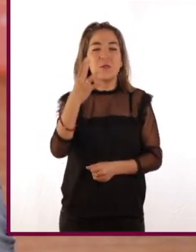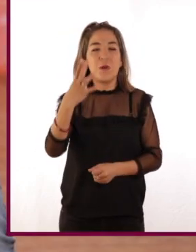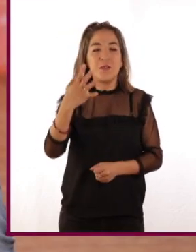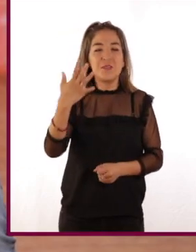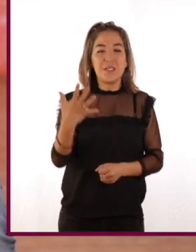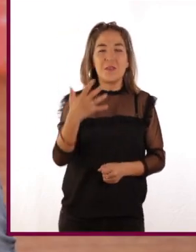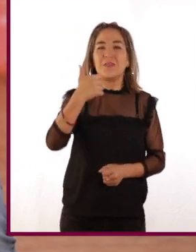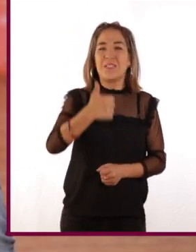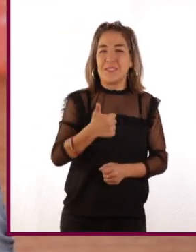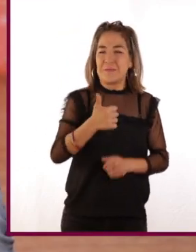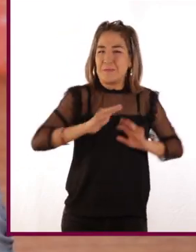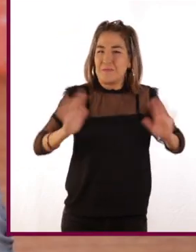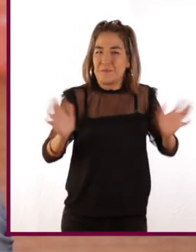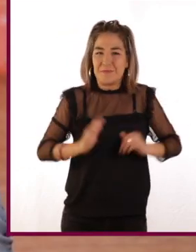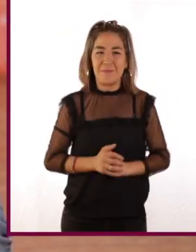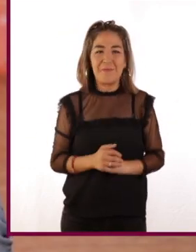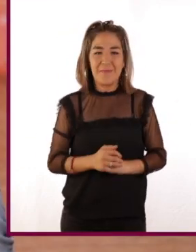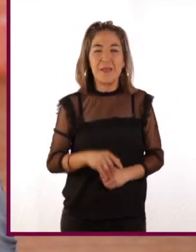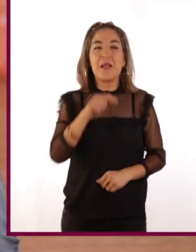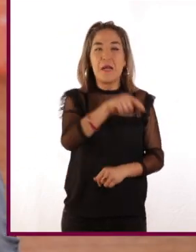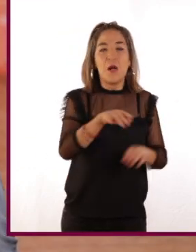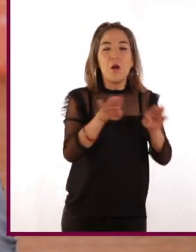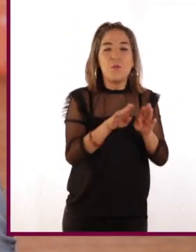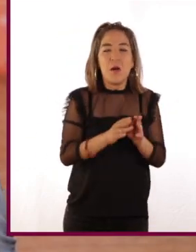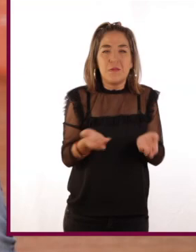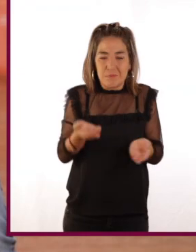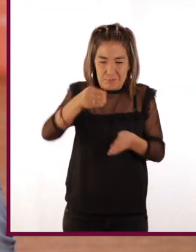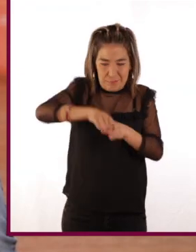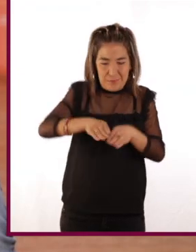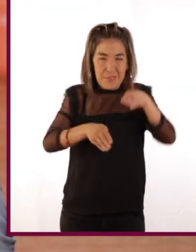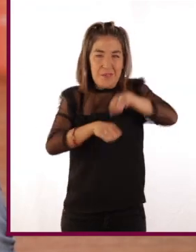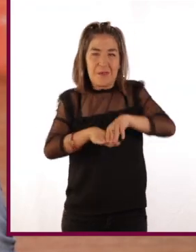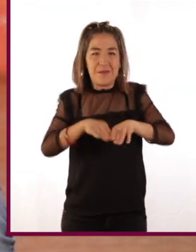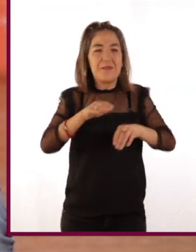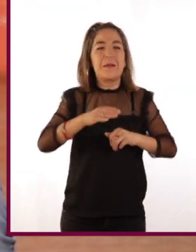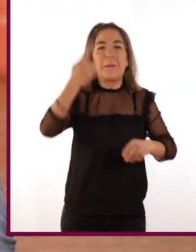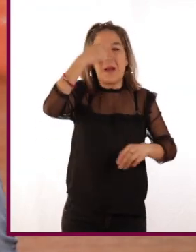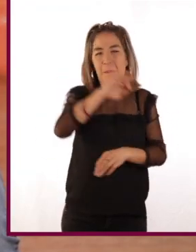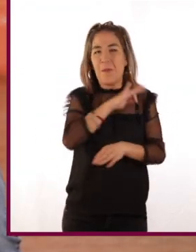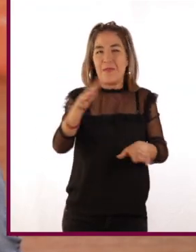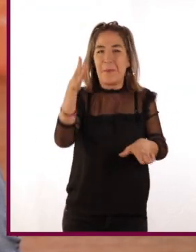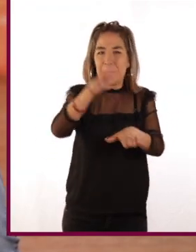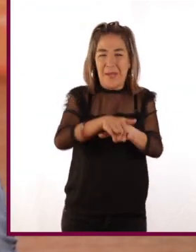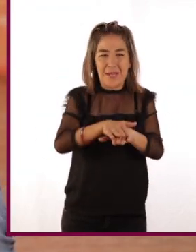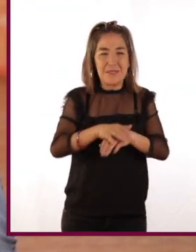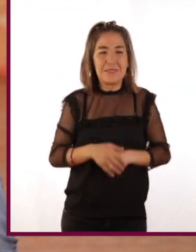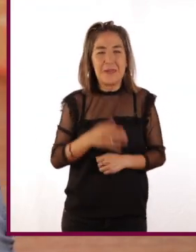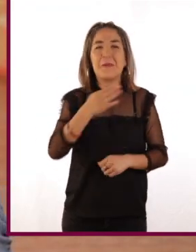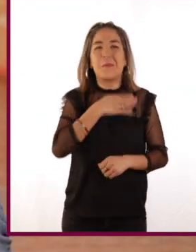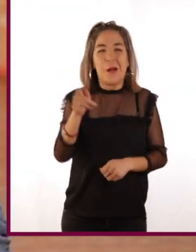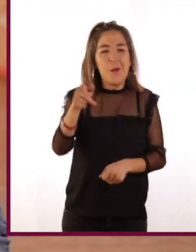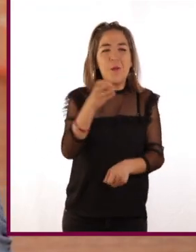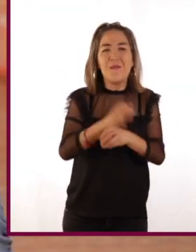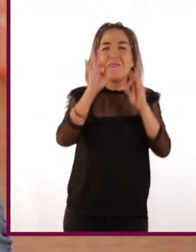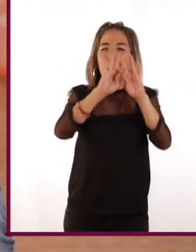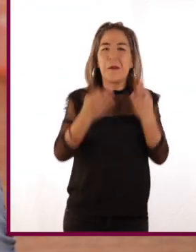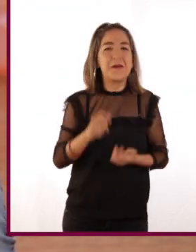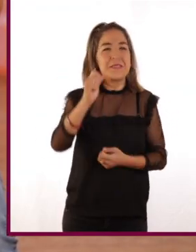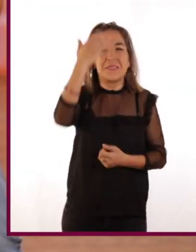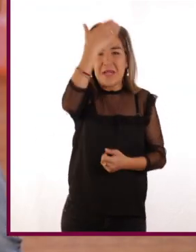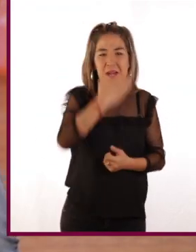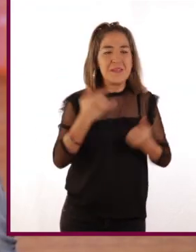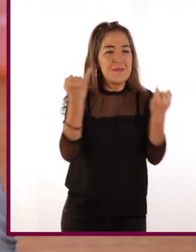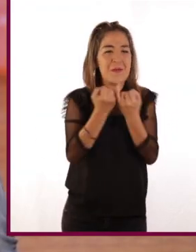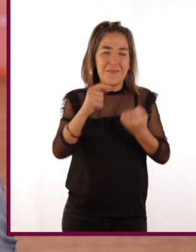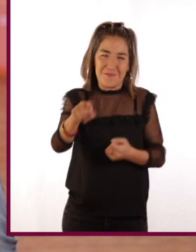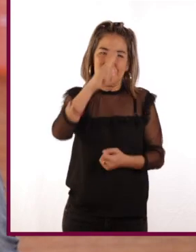1, 2, 3, 4, 5, 6. Y ponemos unas pestañas para pegarlo. Bueno, en estas figuras todas las